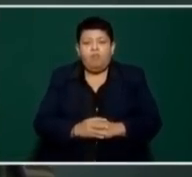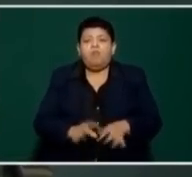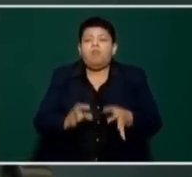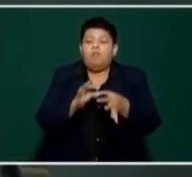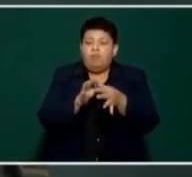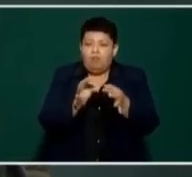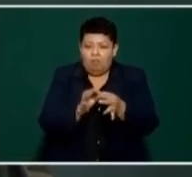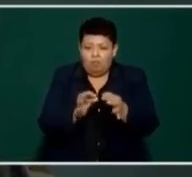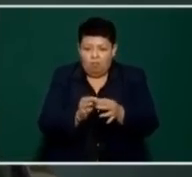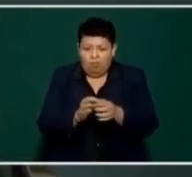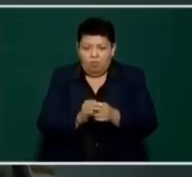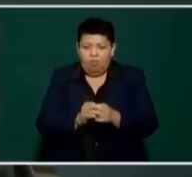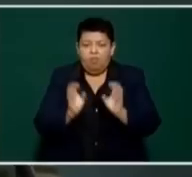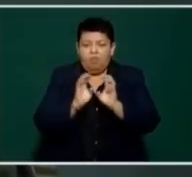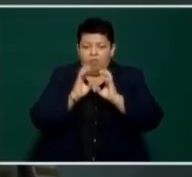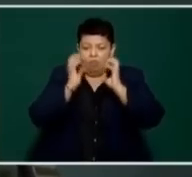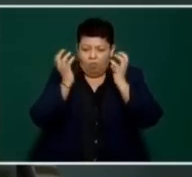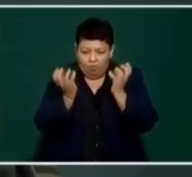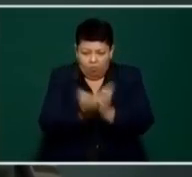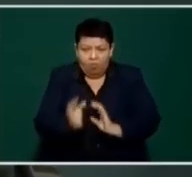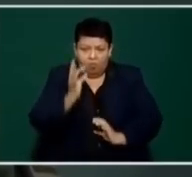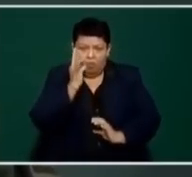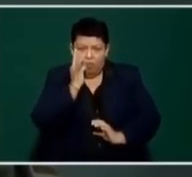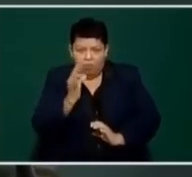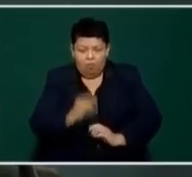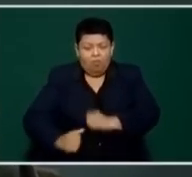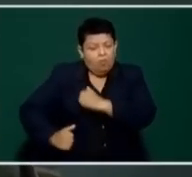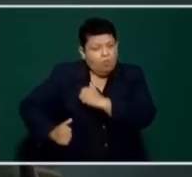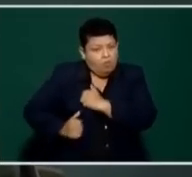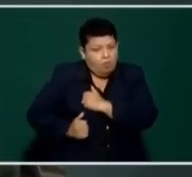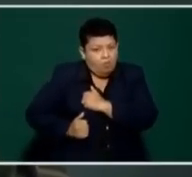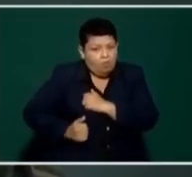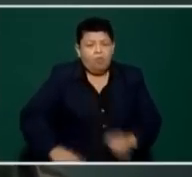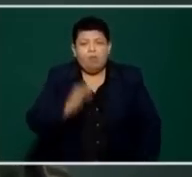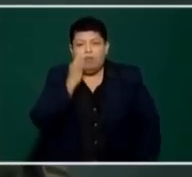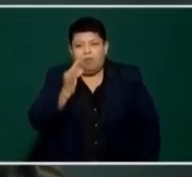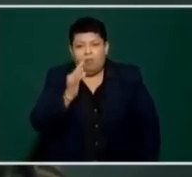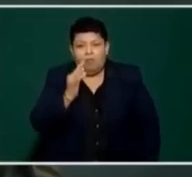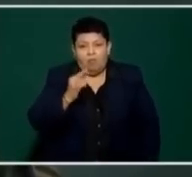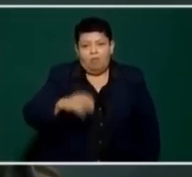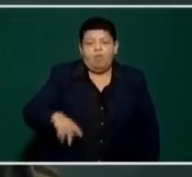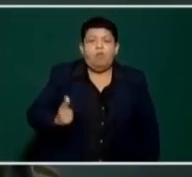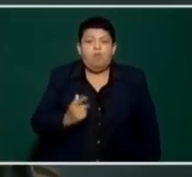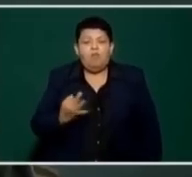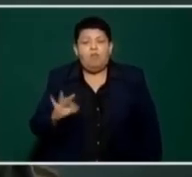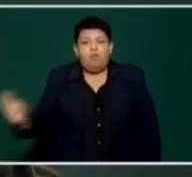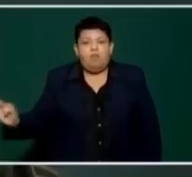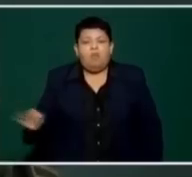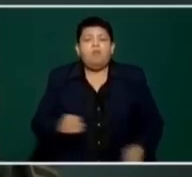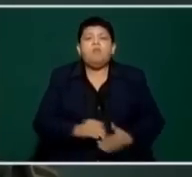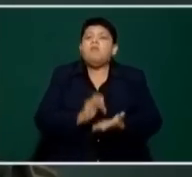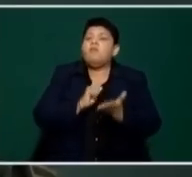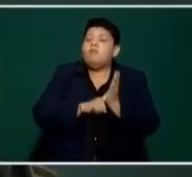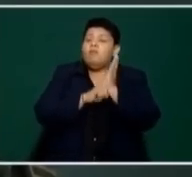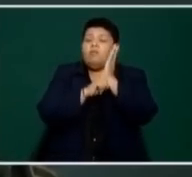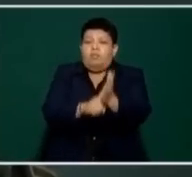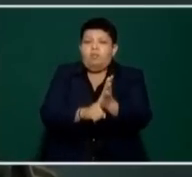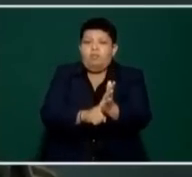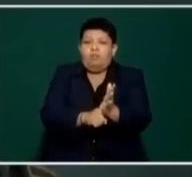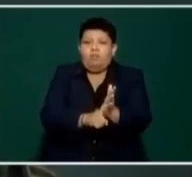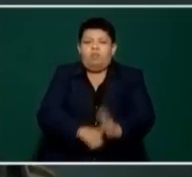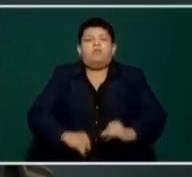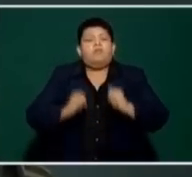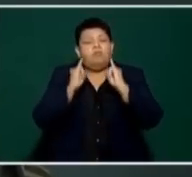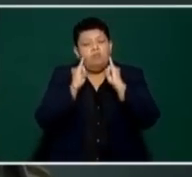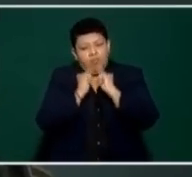mencioné está conformada por la Policía Militar, Policía Naval y Policía Federal, están apoyando al Instituto